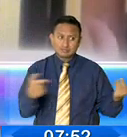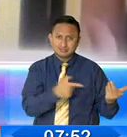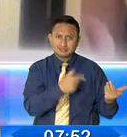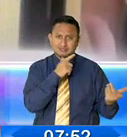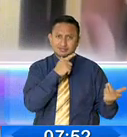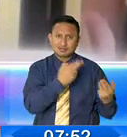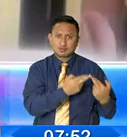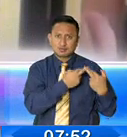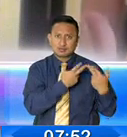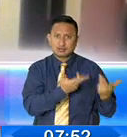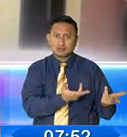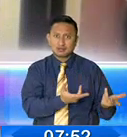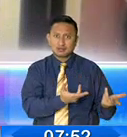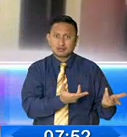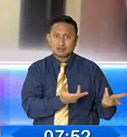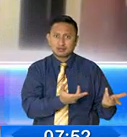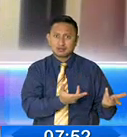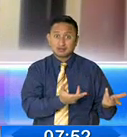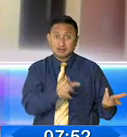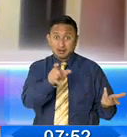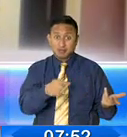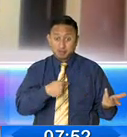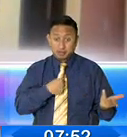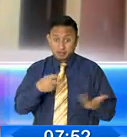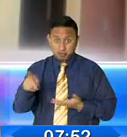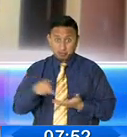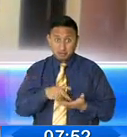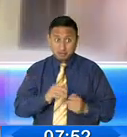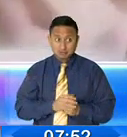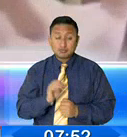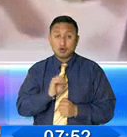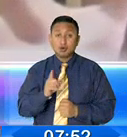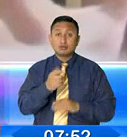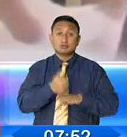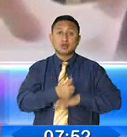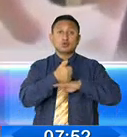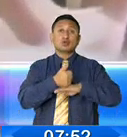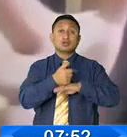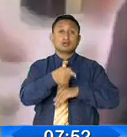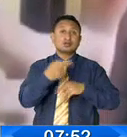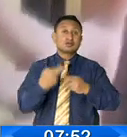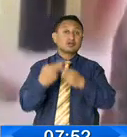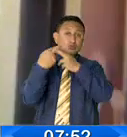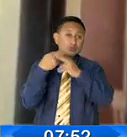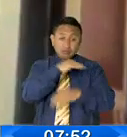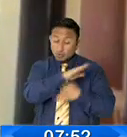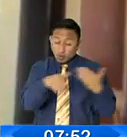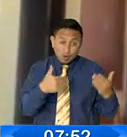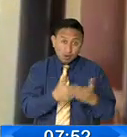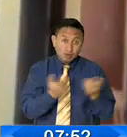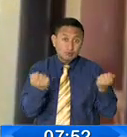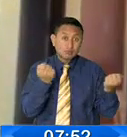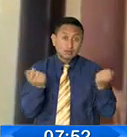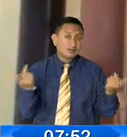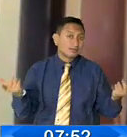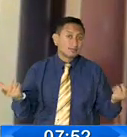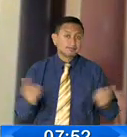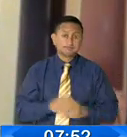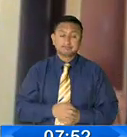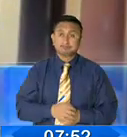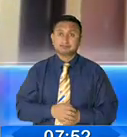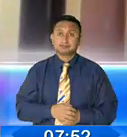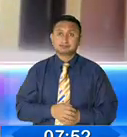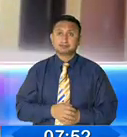responsabilidad? ¿Acaso de los civiles que pagaron o de las autoridades que estaban a cargo de todo ese complejo del sistema de